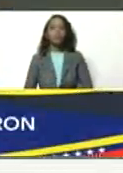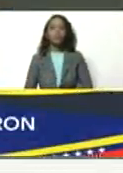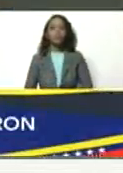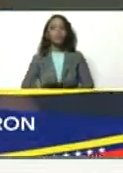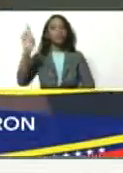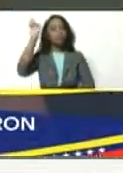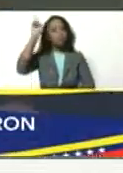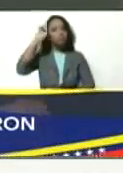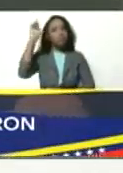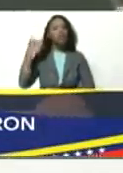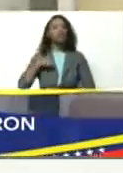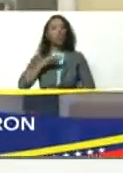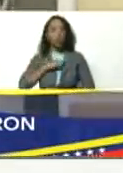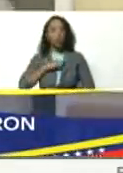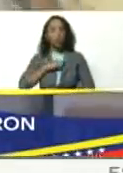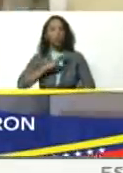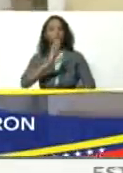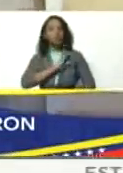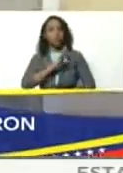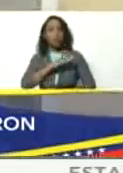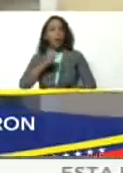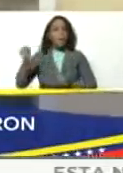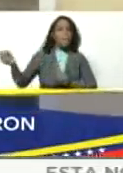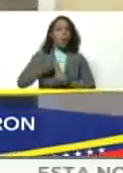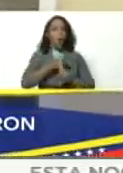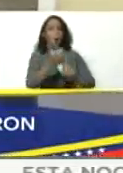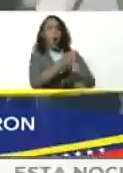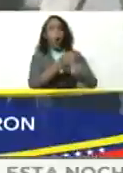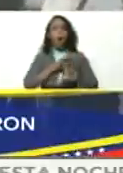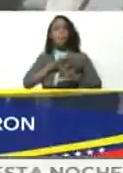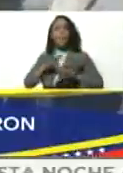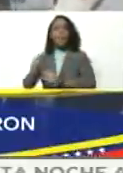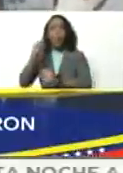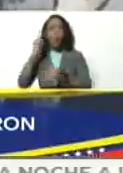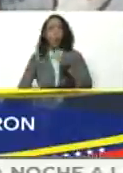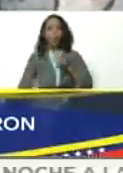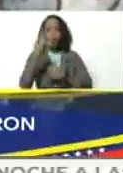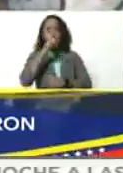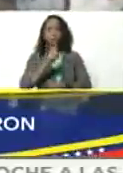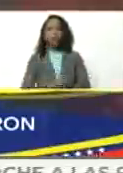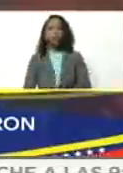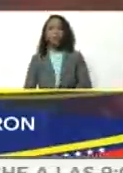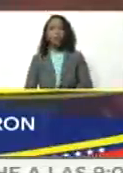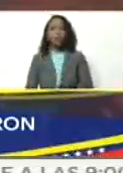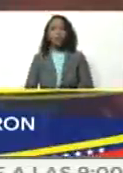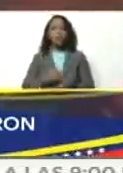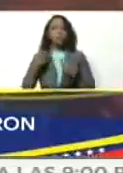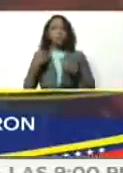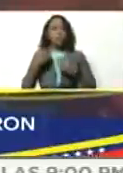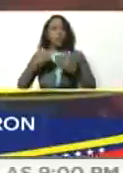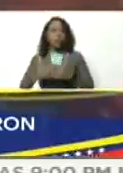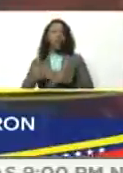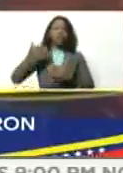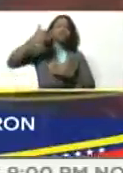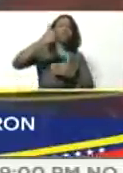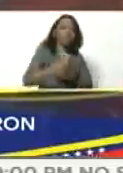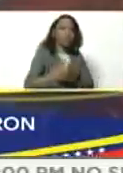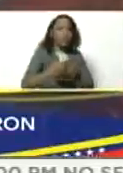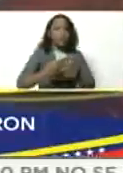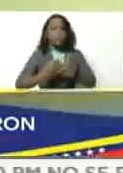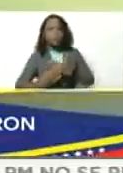Razones hemos tenido por las agresiones imperialistas de los últimos años para postergar,